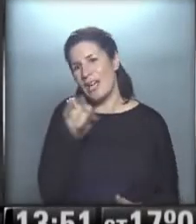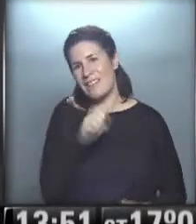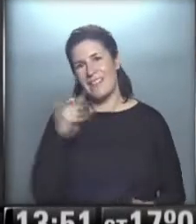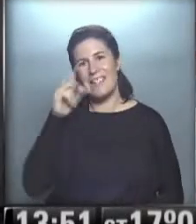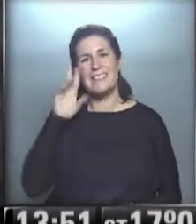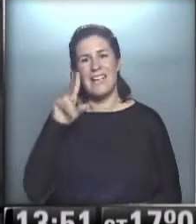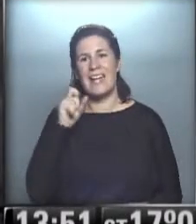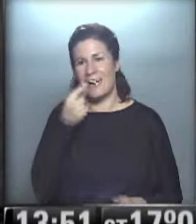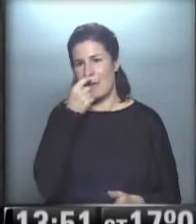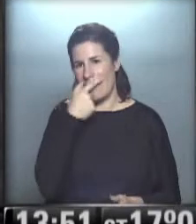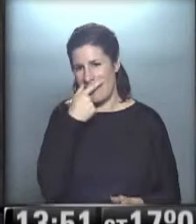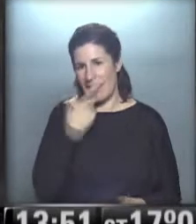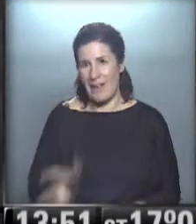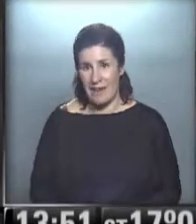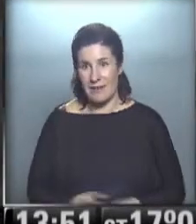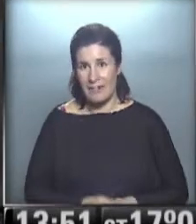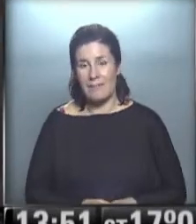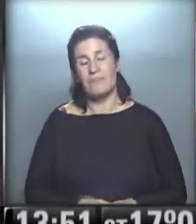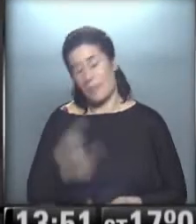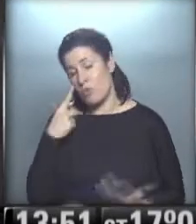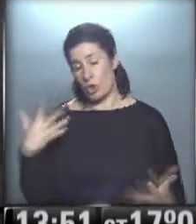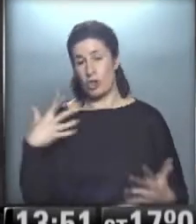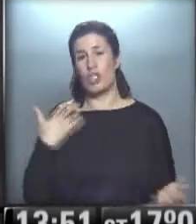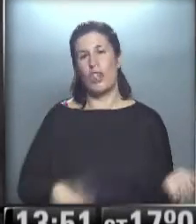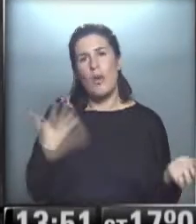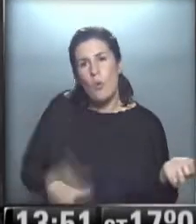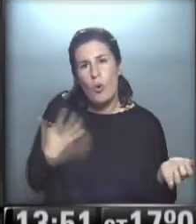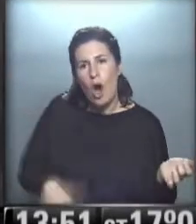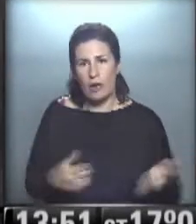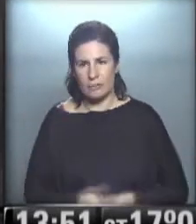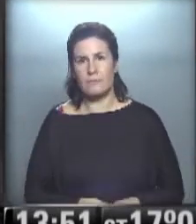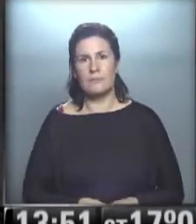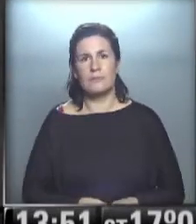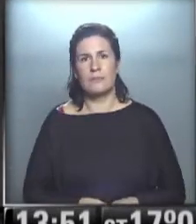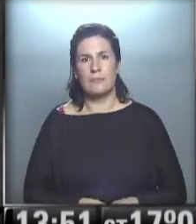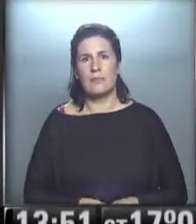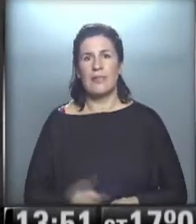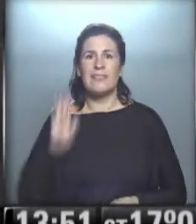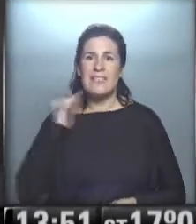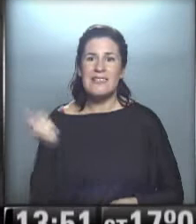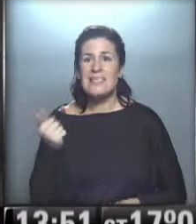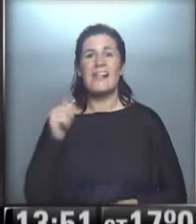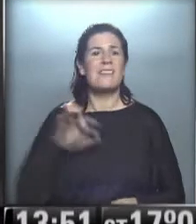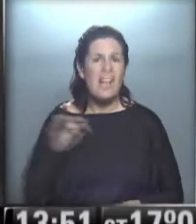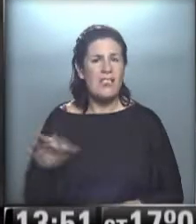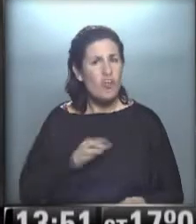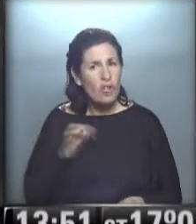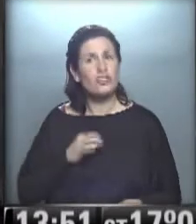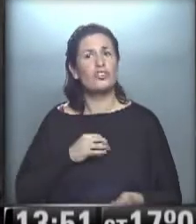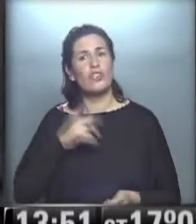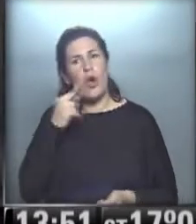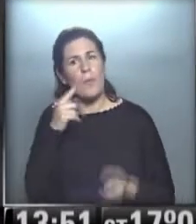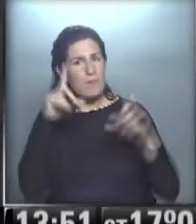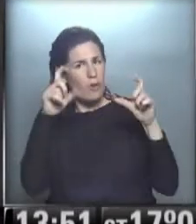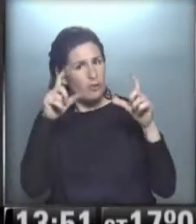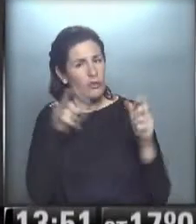nuestro gran ícono de la cultura del rock and roll y 16 años de seguimiento fotográfico de Maximiliano Bernaza, que